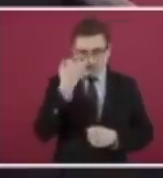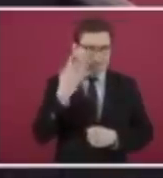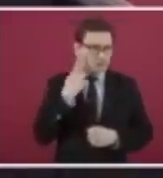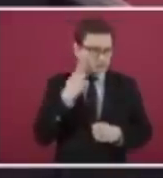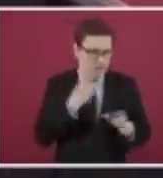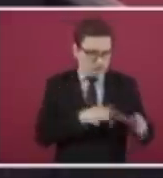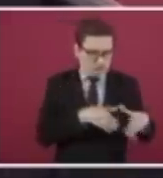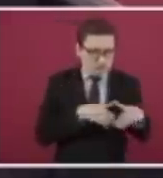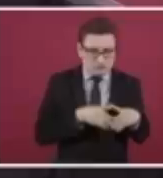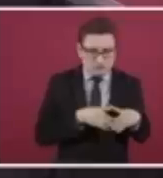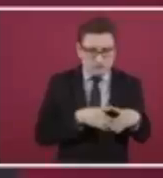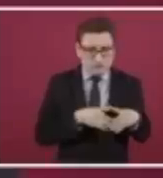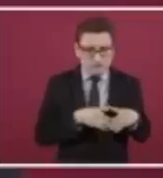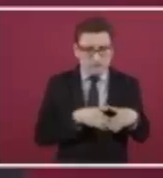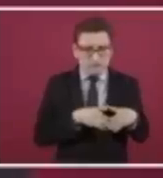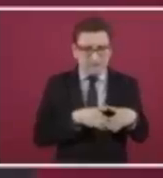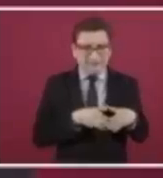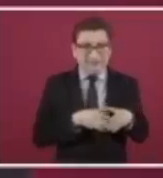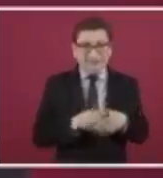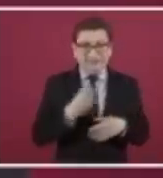tres crisis,